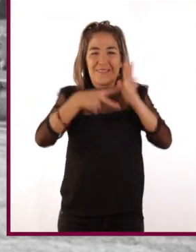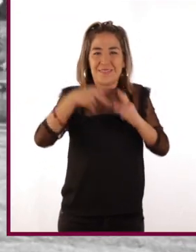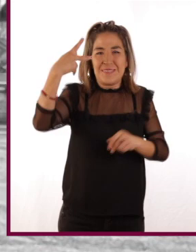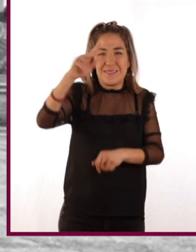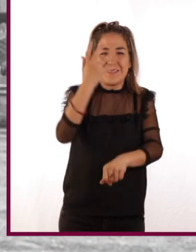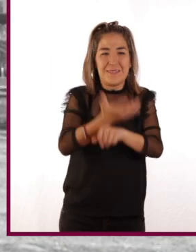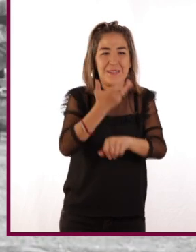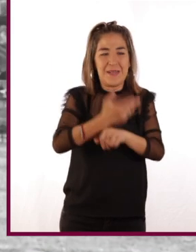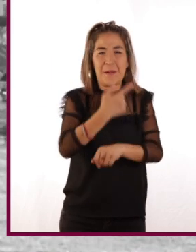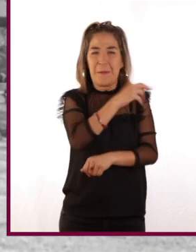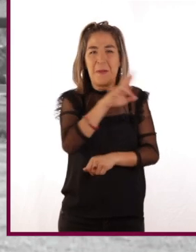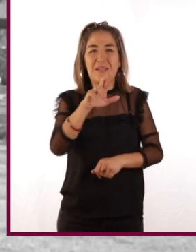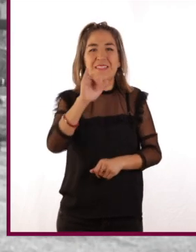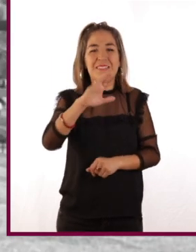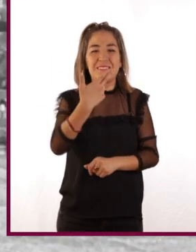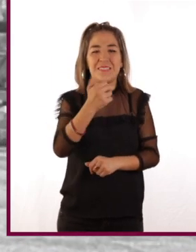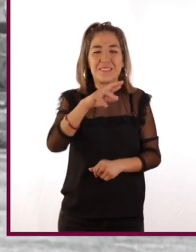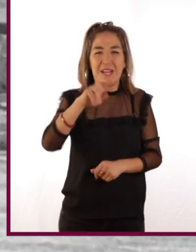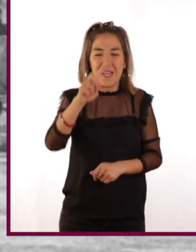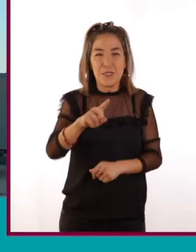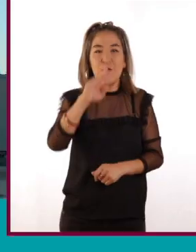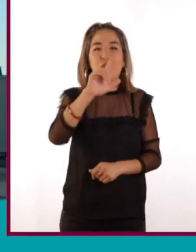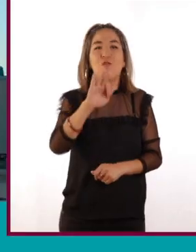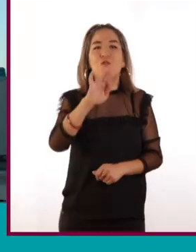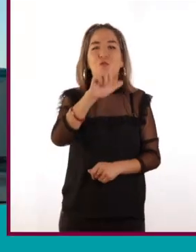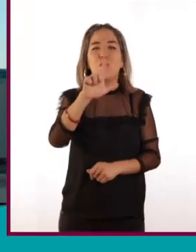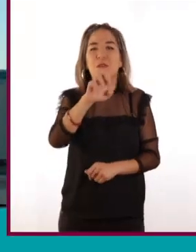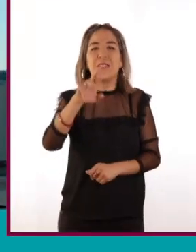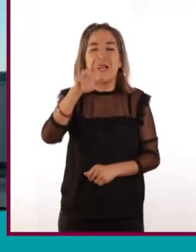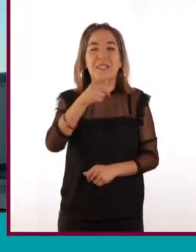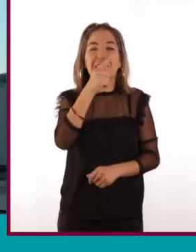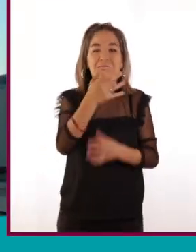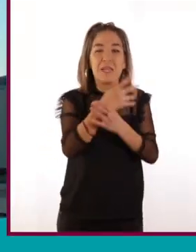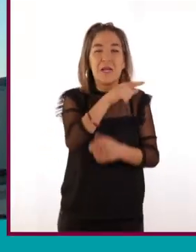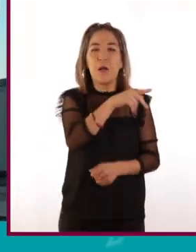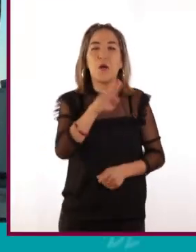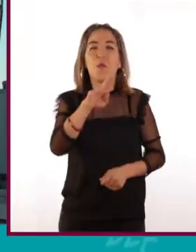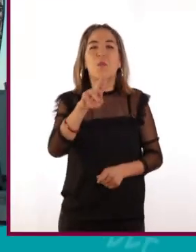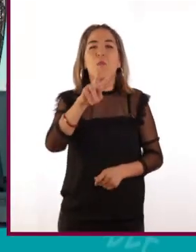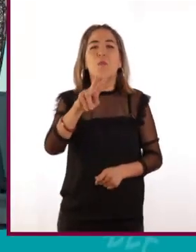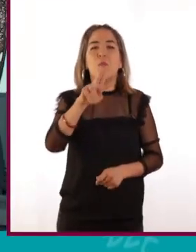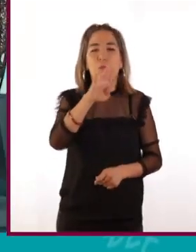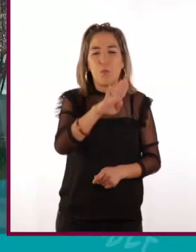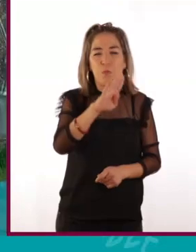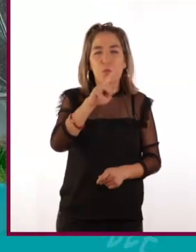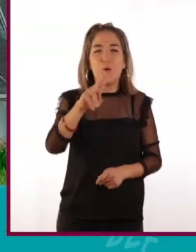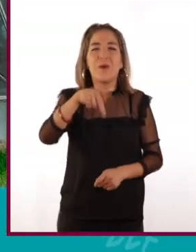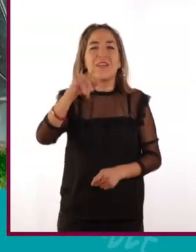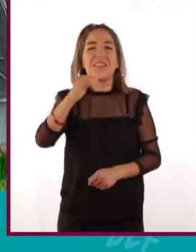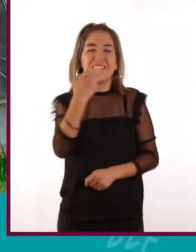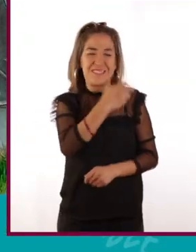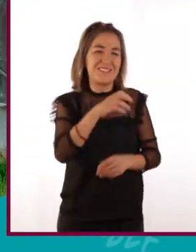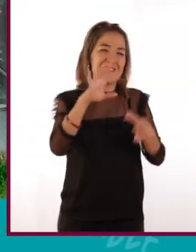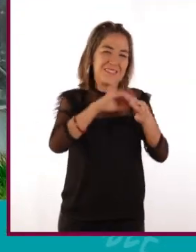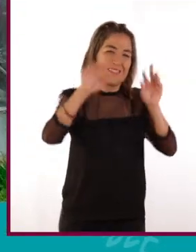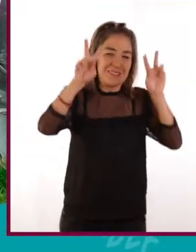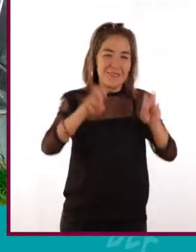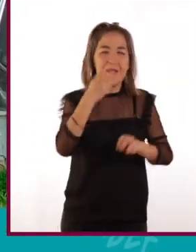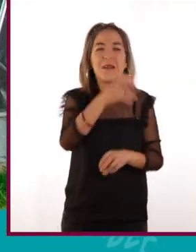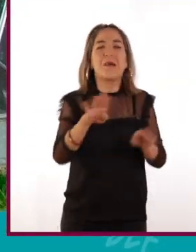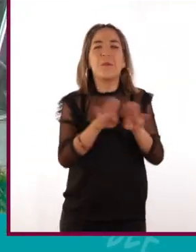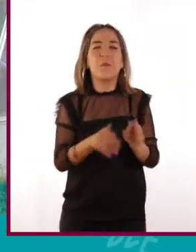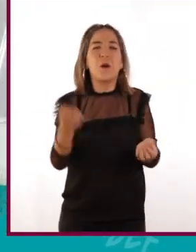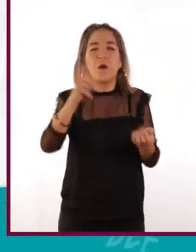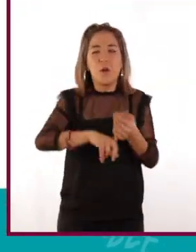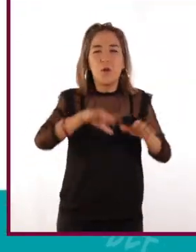y arquitecto estadounidense Richard Buckminster Fuller, a quien sus amigos le decían el Bocky, fue la cúpula